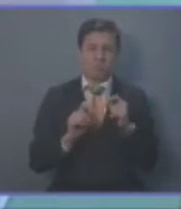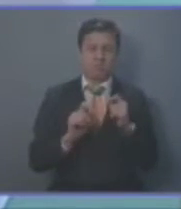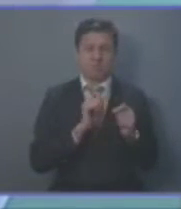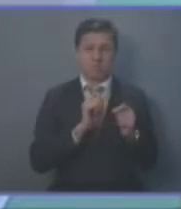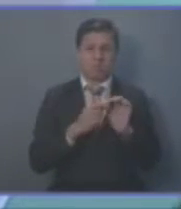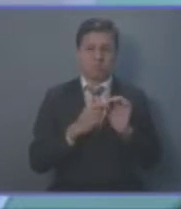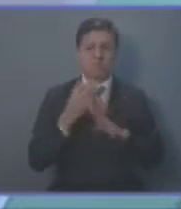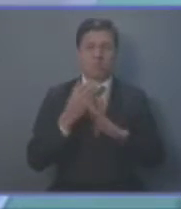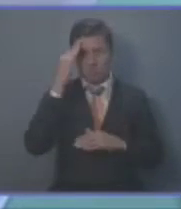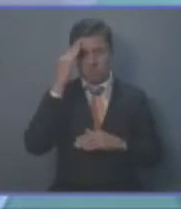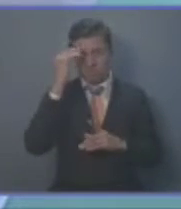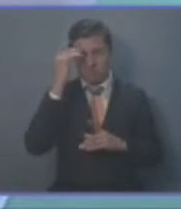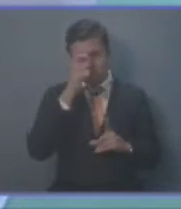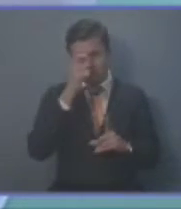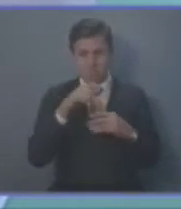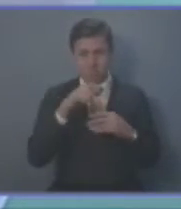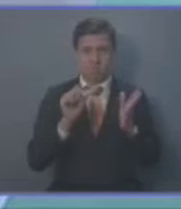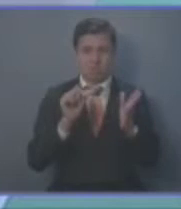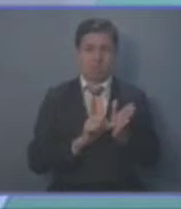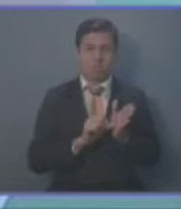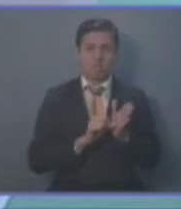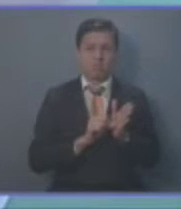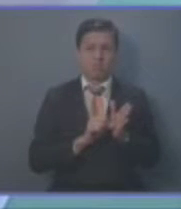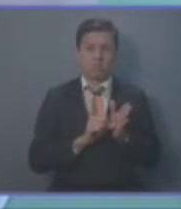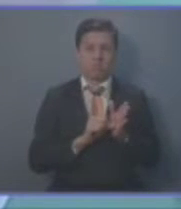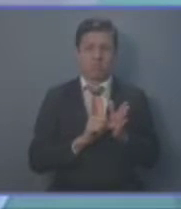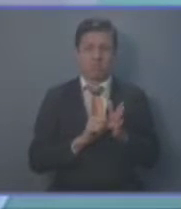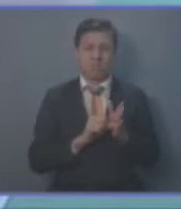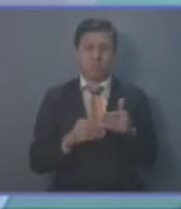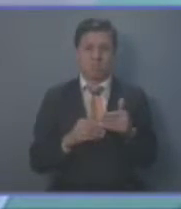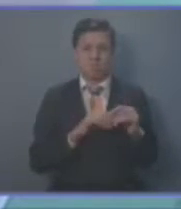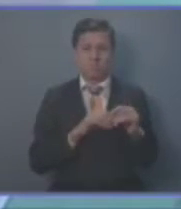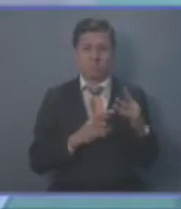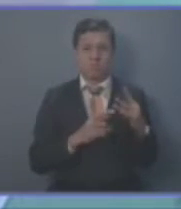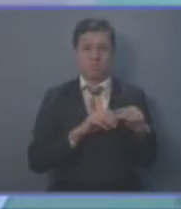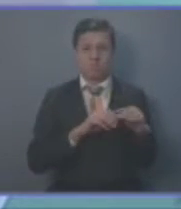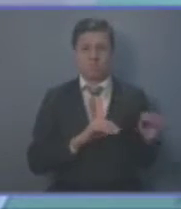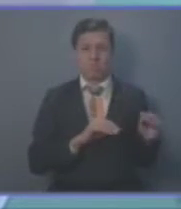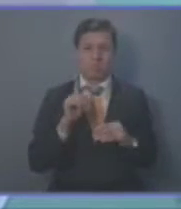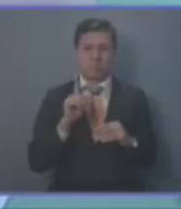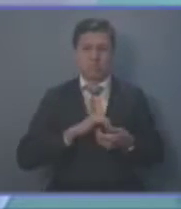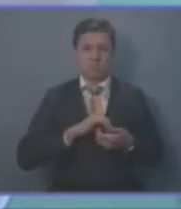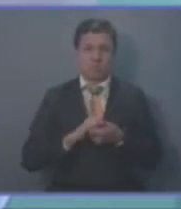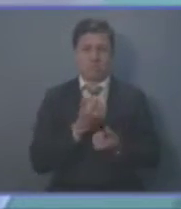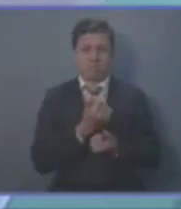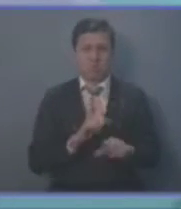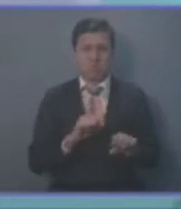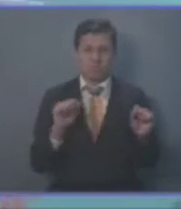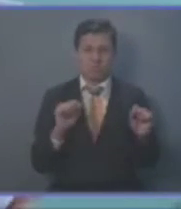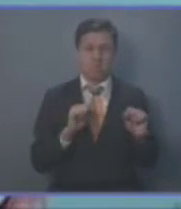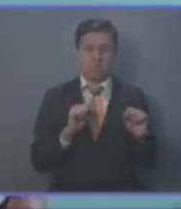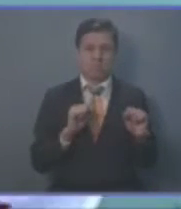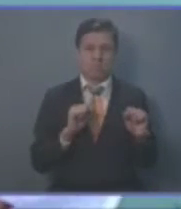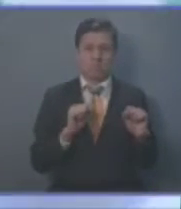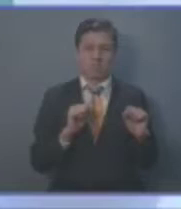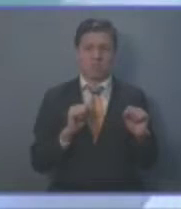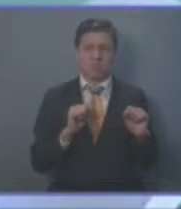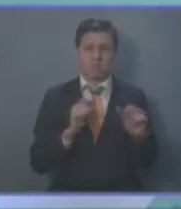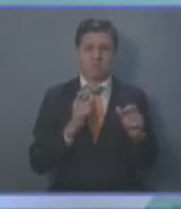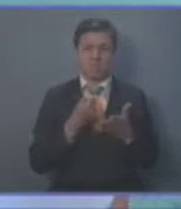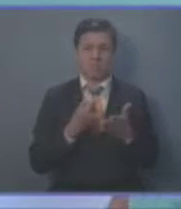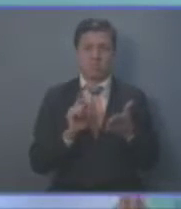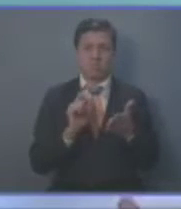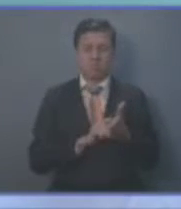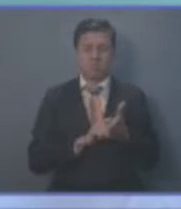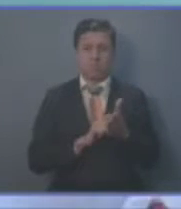del conocimiento del honorable Pleno Legislativo para los efectos legales consiguientes. Dios, Unión, Libertad, y tiene la